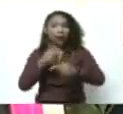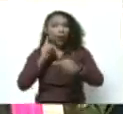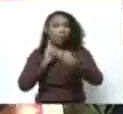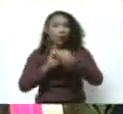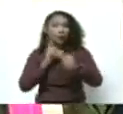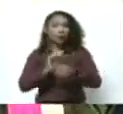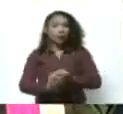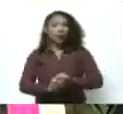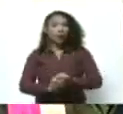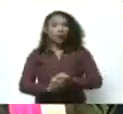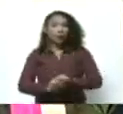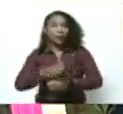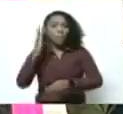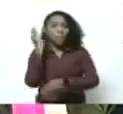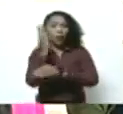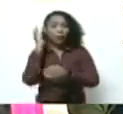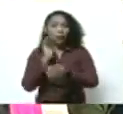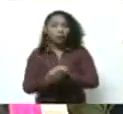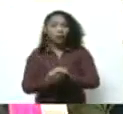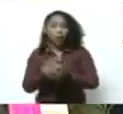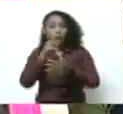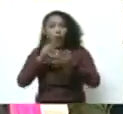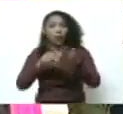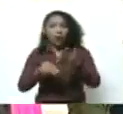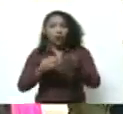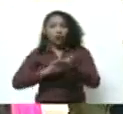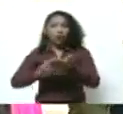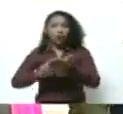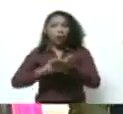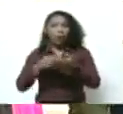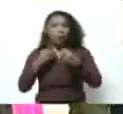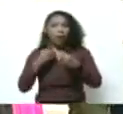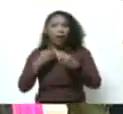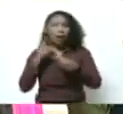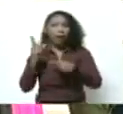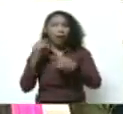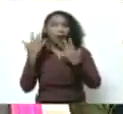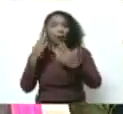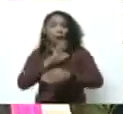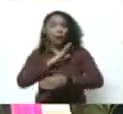descubiertos, aprehendidos, los insumos recuperados para que estén en